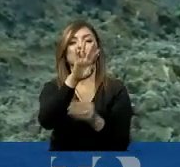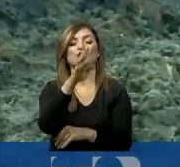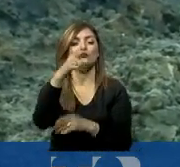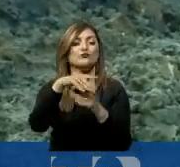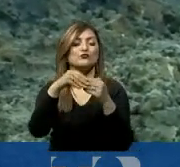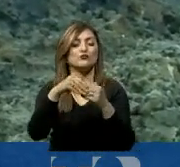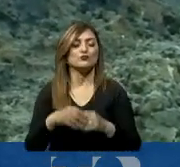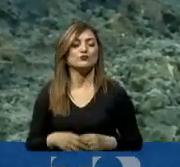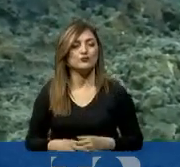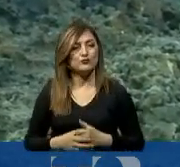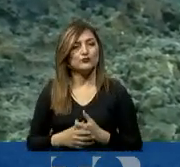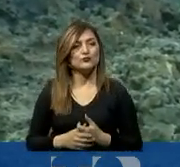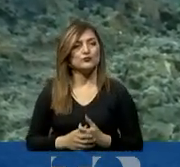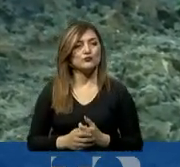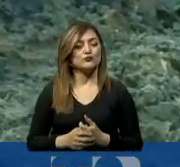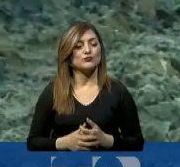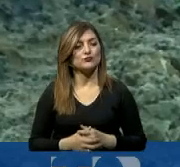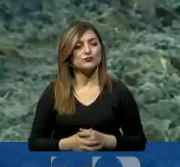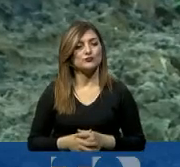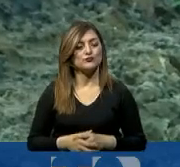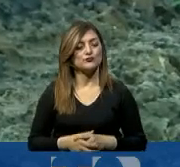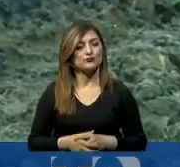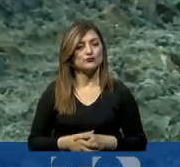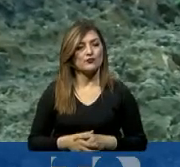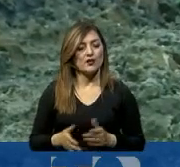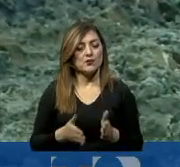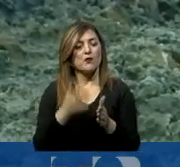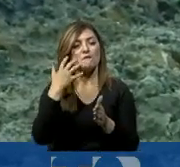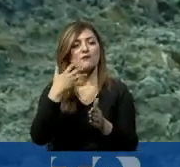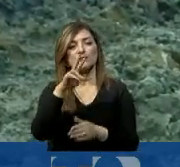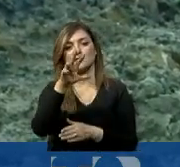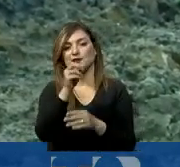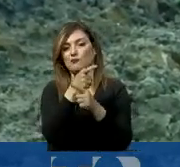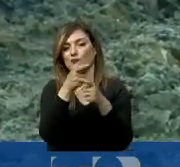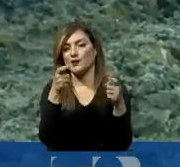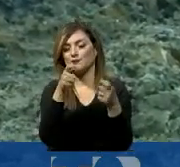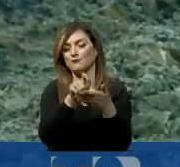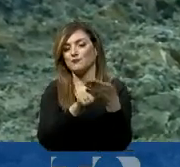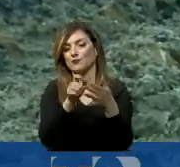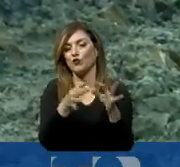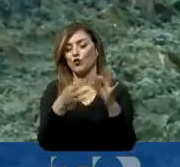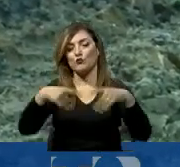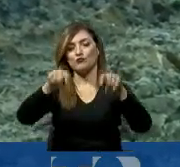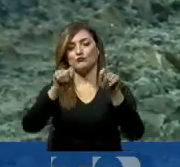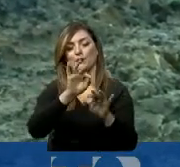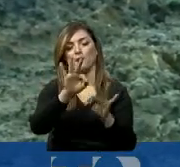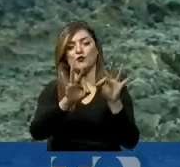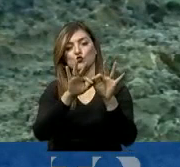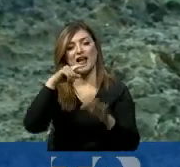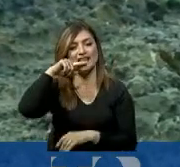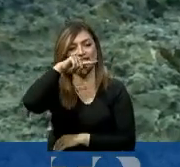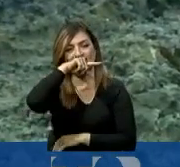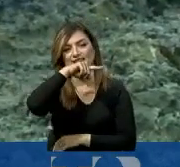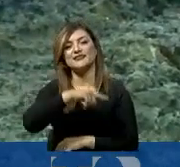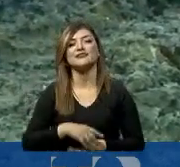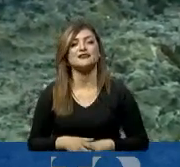solucionar estos puntos críticos que tiene la vía. Con fecha 30 de marzo se aspira a firmar un convenio con la Prefectura del Cañar,